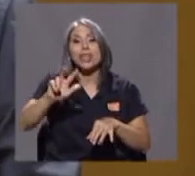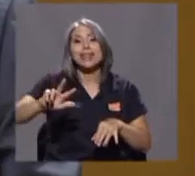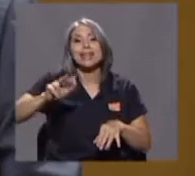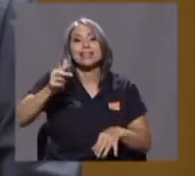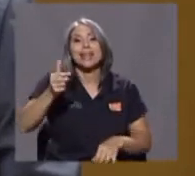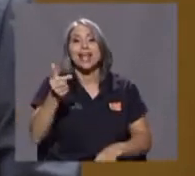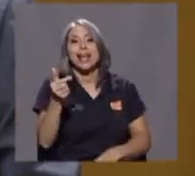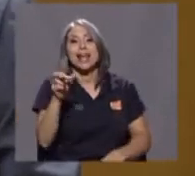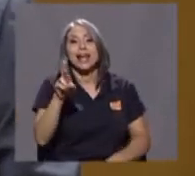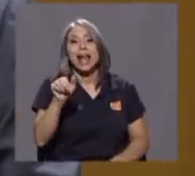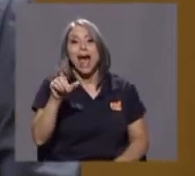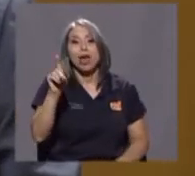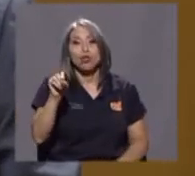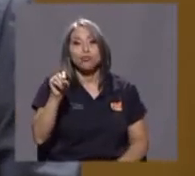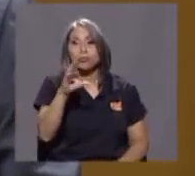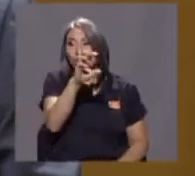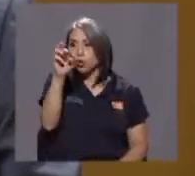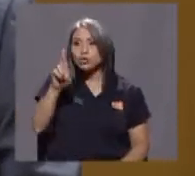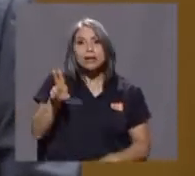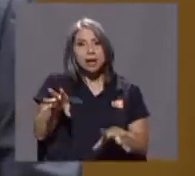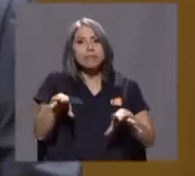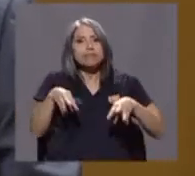que recién en